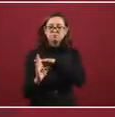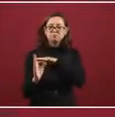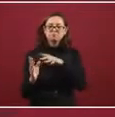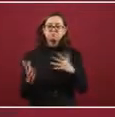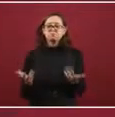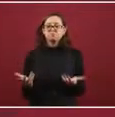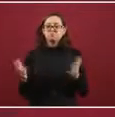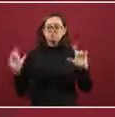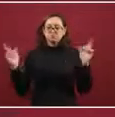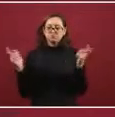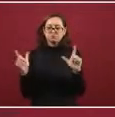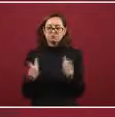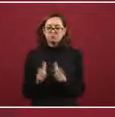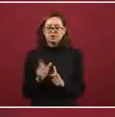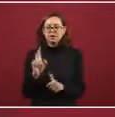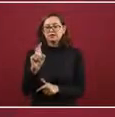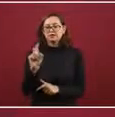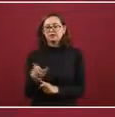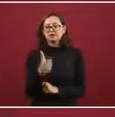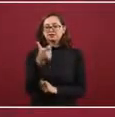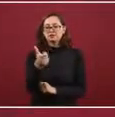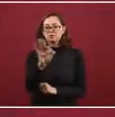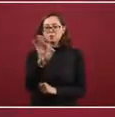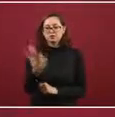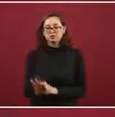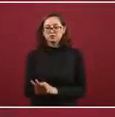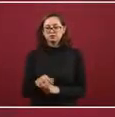alrededor del 36.2%.